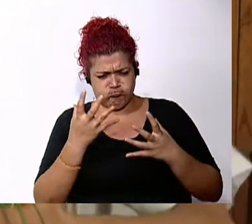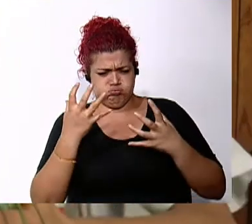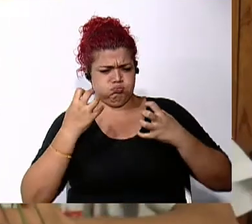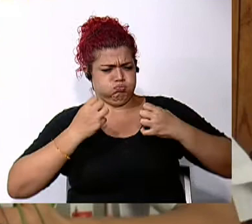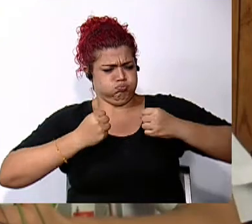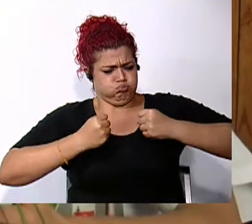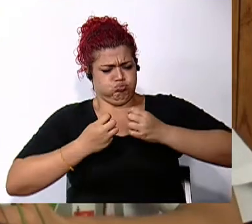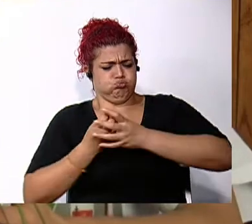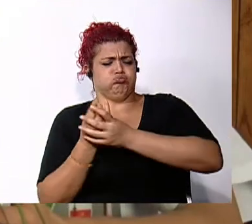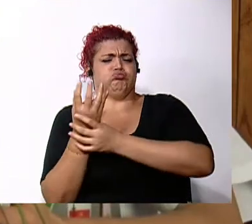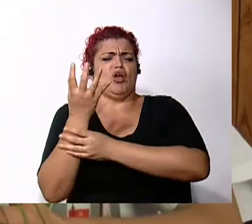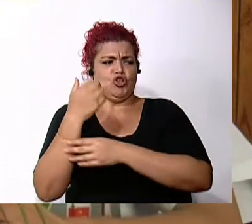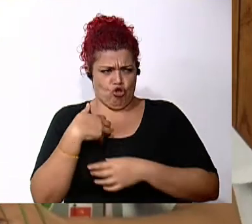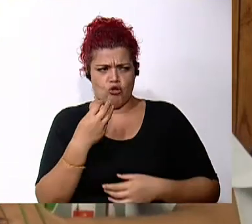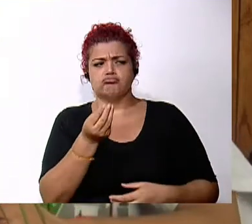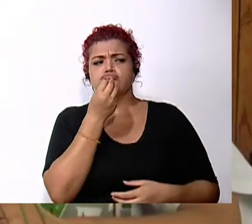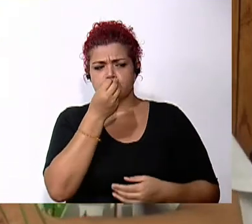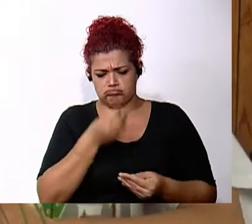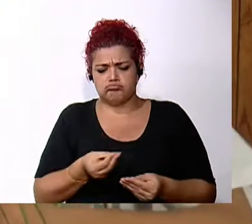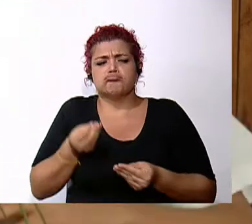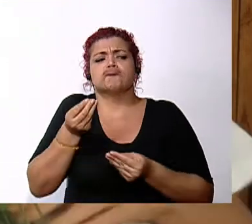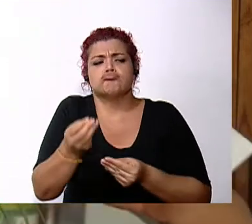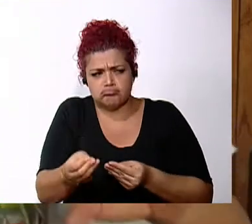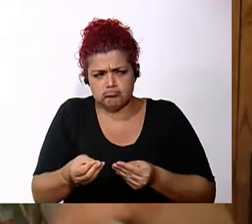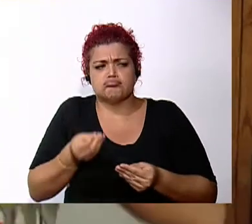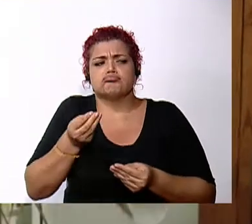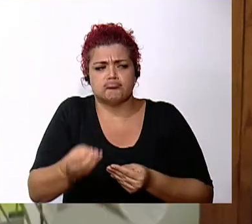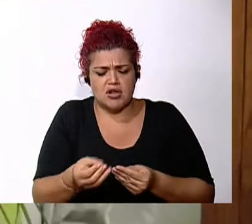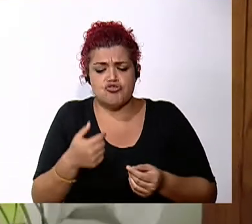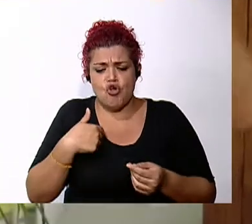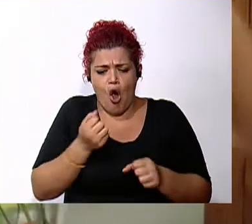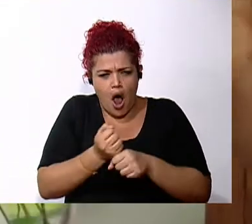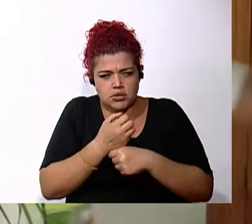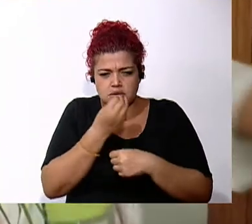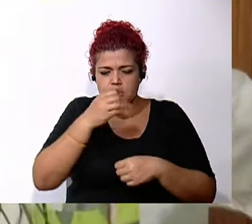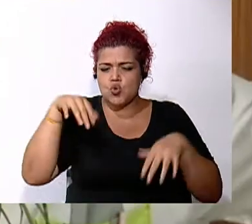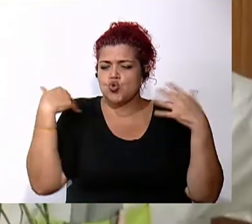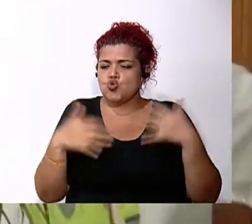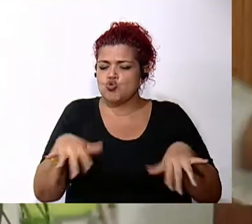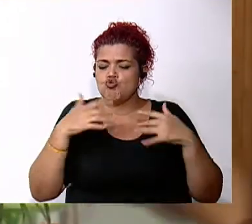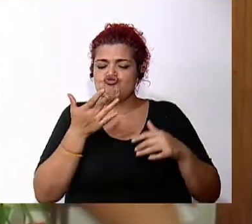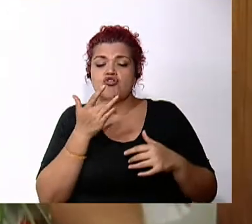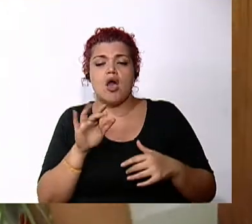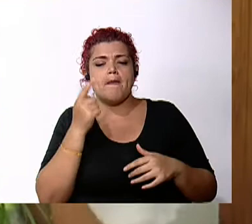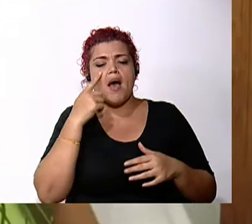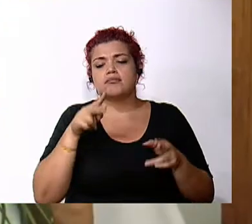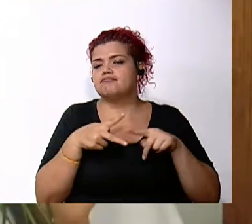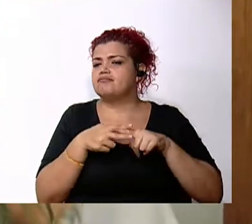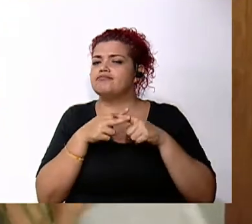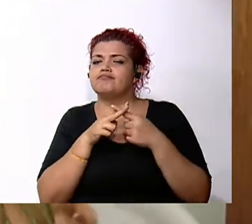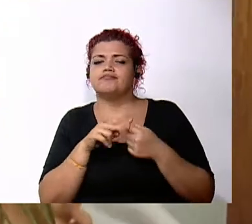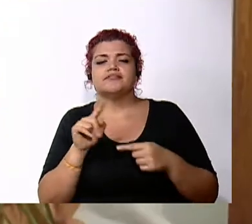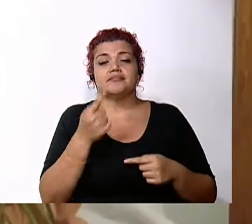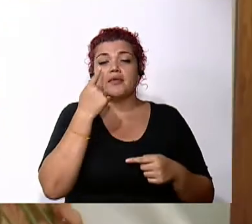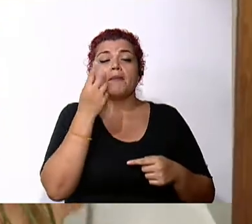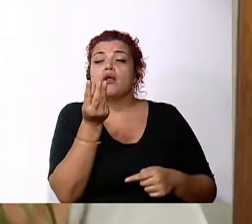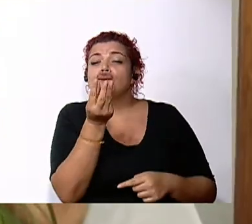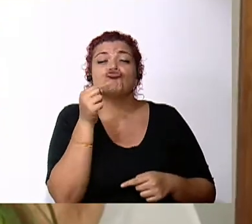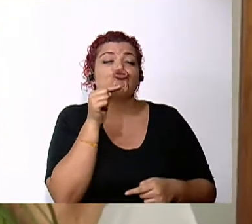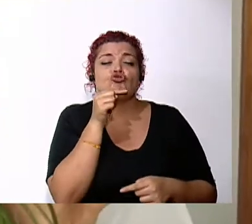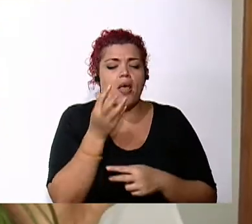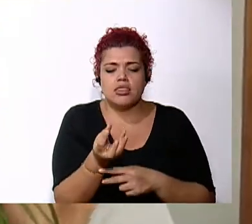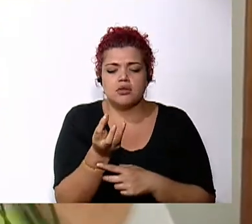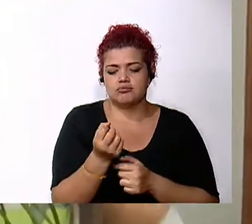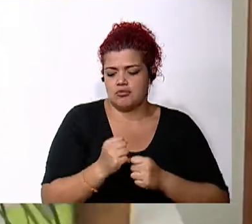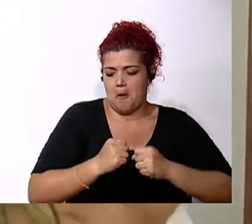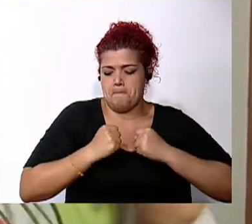hermosona, le voy a dar de comer. Bueno, le he preparado un menú. Mira, vamos a empezar con un poquito de tomate, que esto siempre